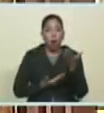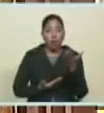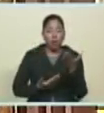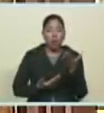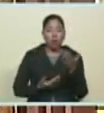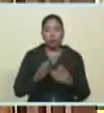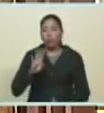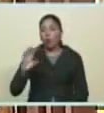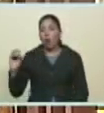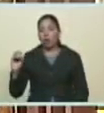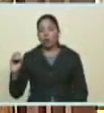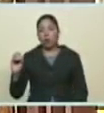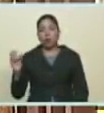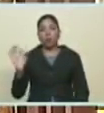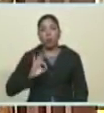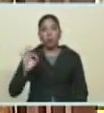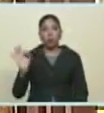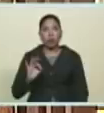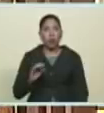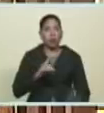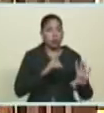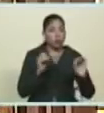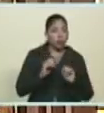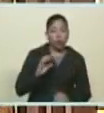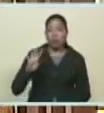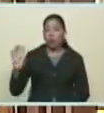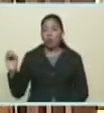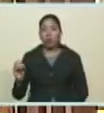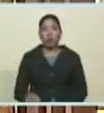revocatoria, 40%. 60-40, ganamos.